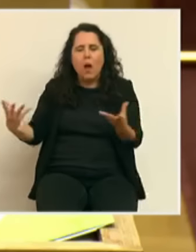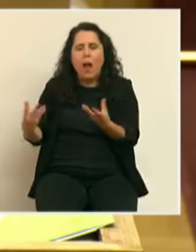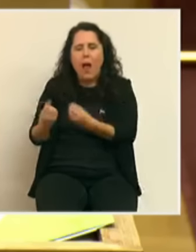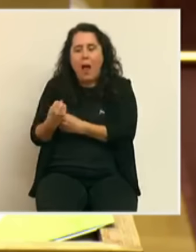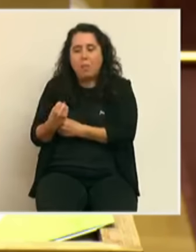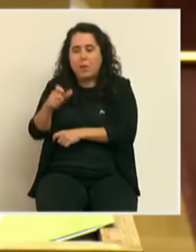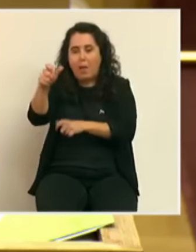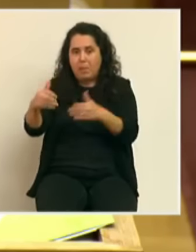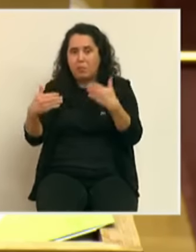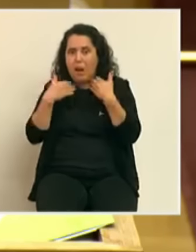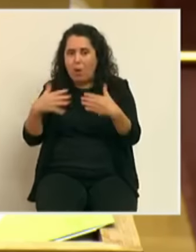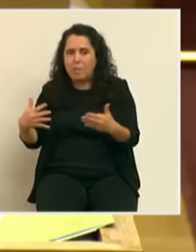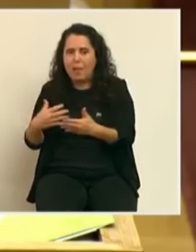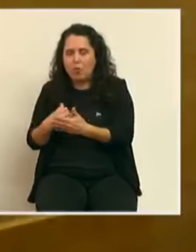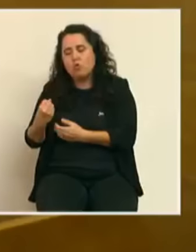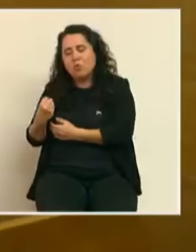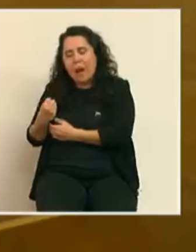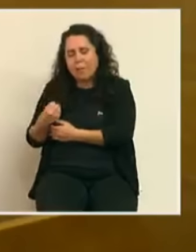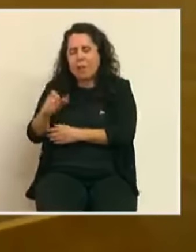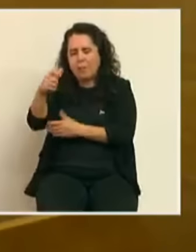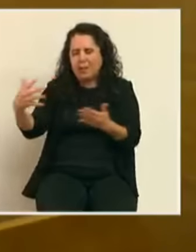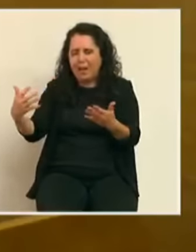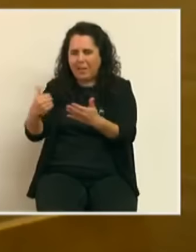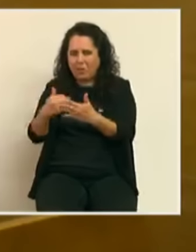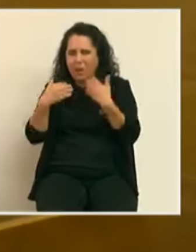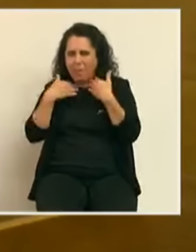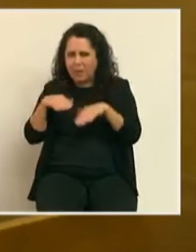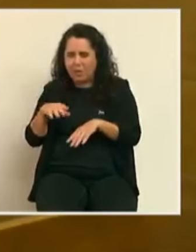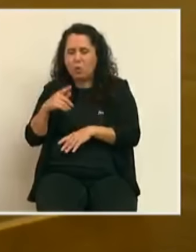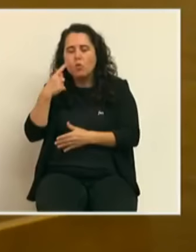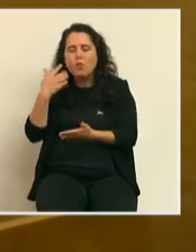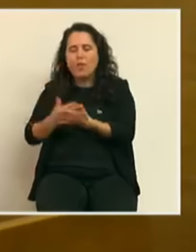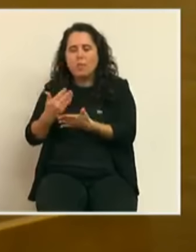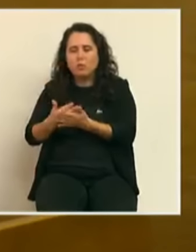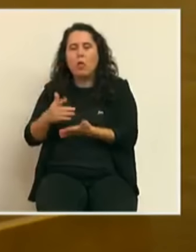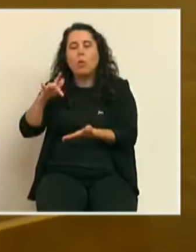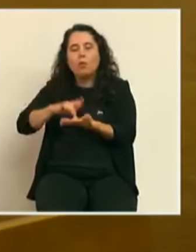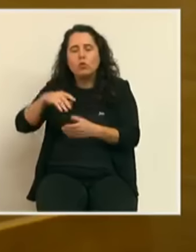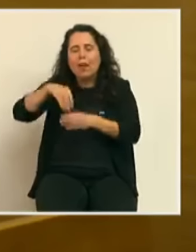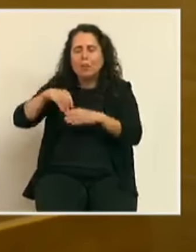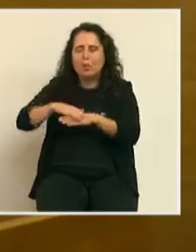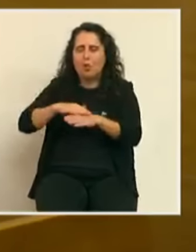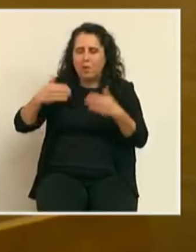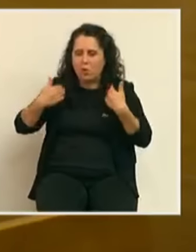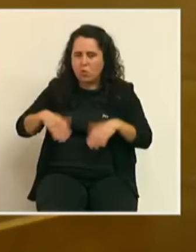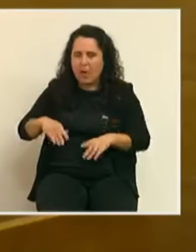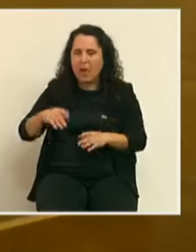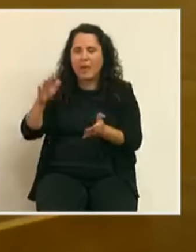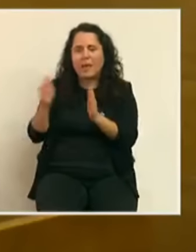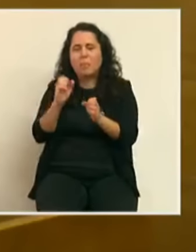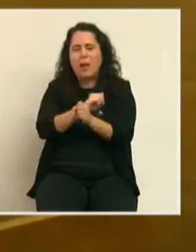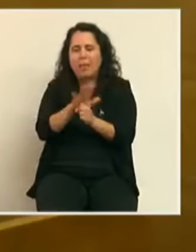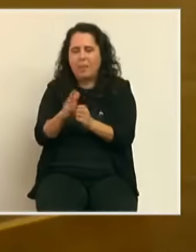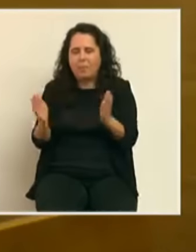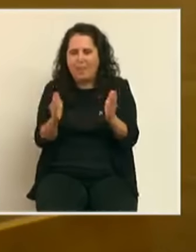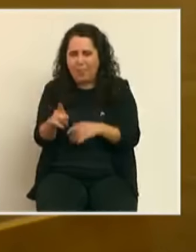la gente que lo ha perdido todo. Claro que estaremos. Lo hemos demostrado cuando estábamos en el gobierno así, cuando teníamos la pandemia. Lo hemos